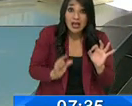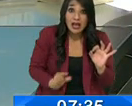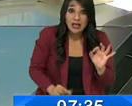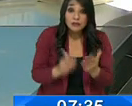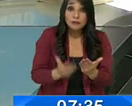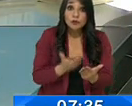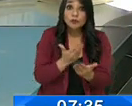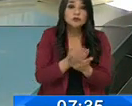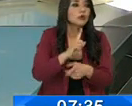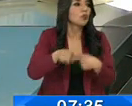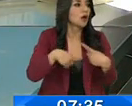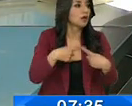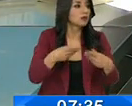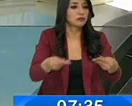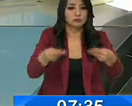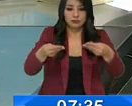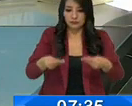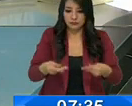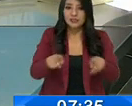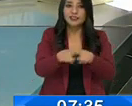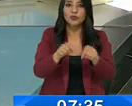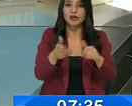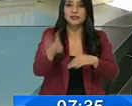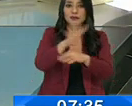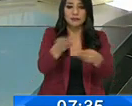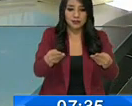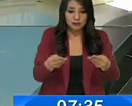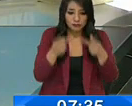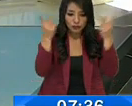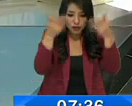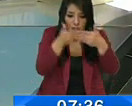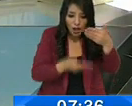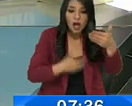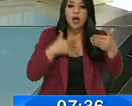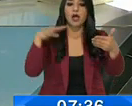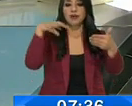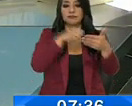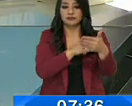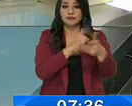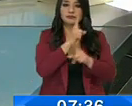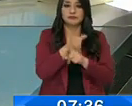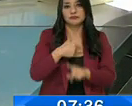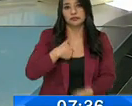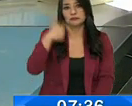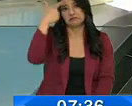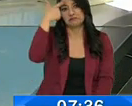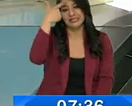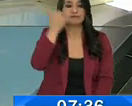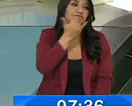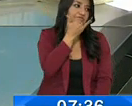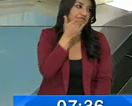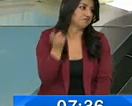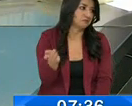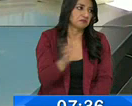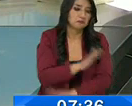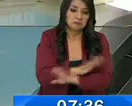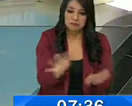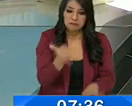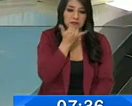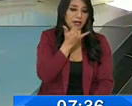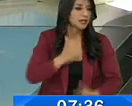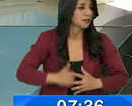propuesta, igual que el resto de la ciudadanía cuando ya fue pública. Entonces, a mí sí me parece que aquí hubo un error, por decirlo menos,